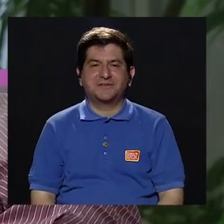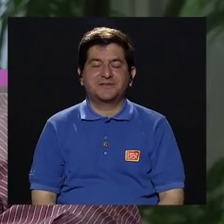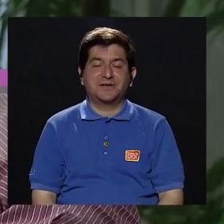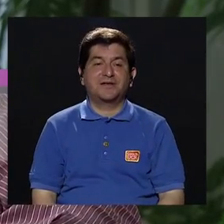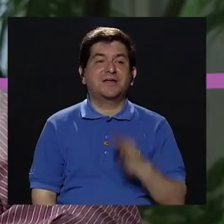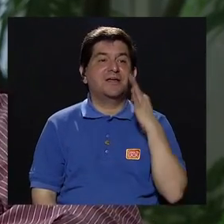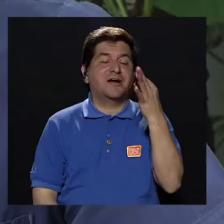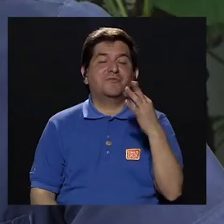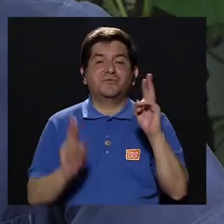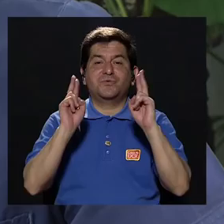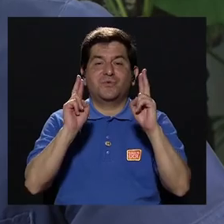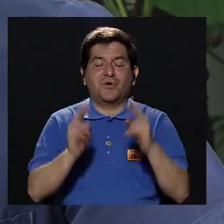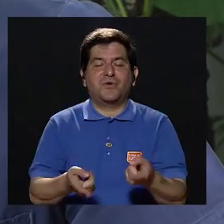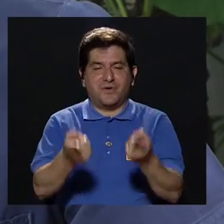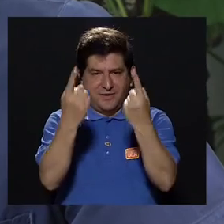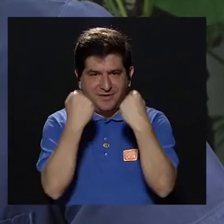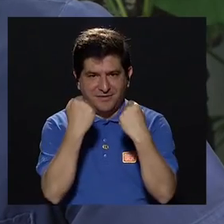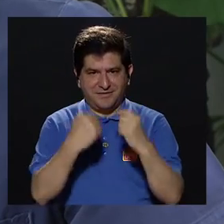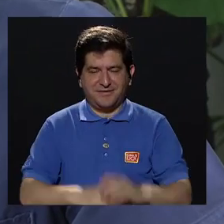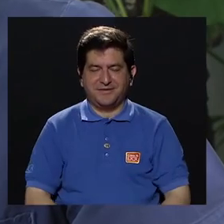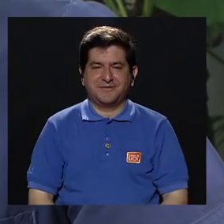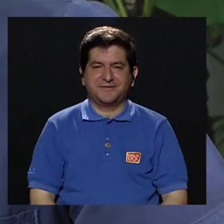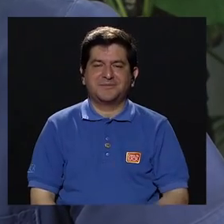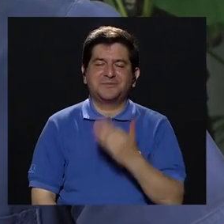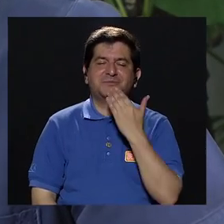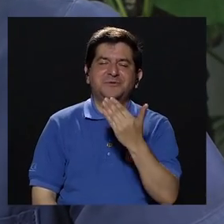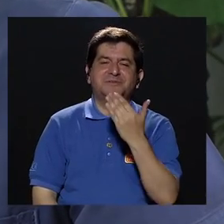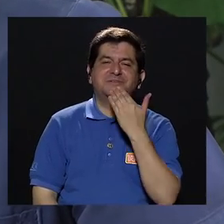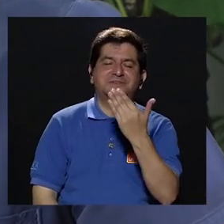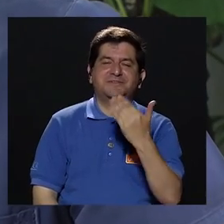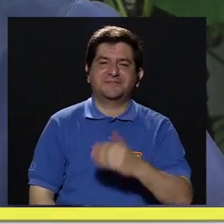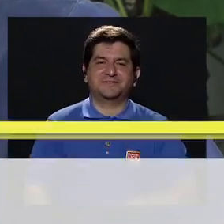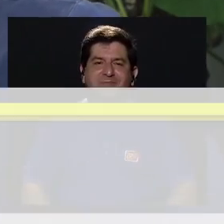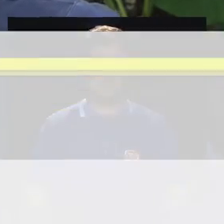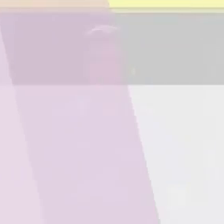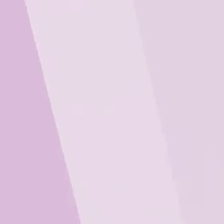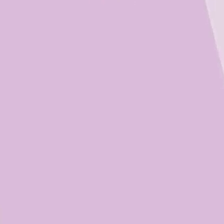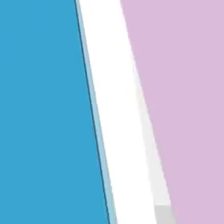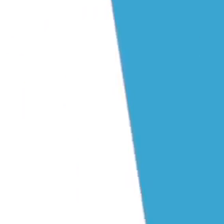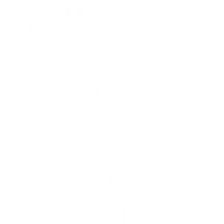ojalá que podamos tenerte en otra próxima ocasión. Muchísimas gracias.